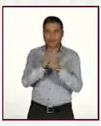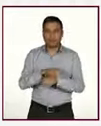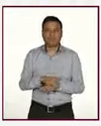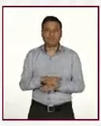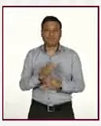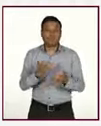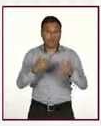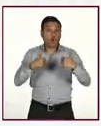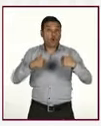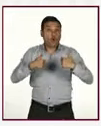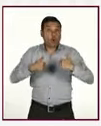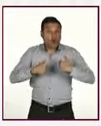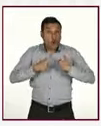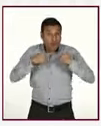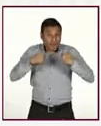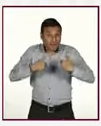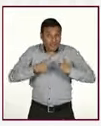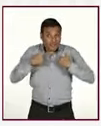las juventudes es que,